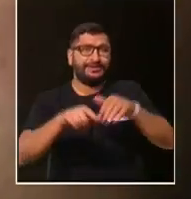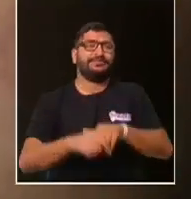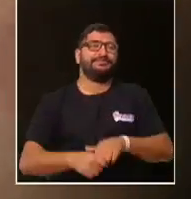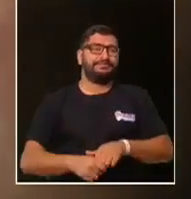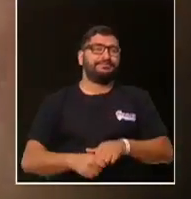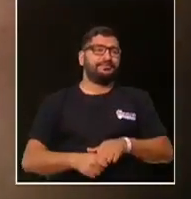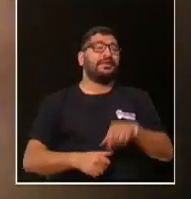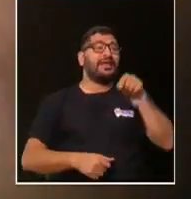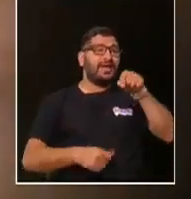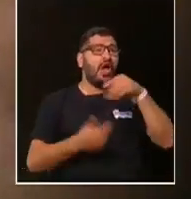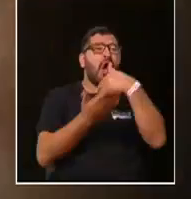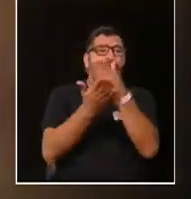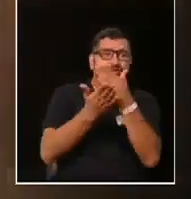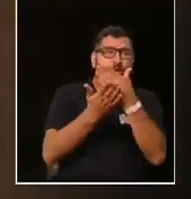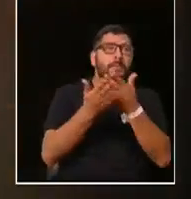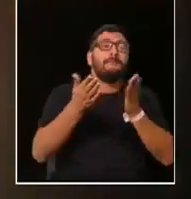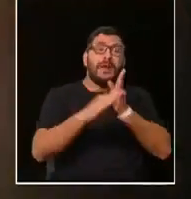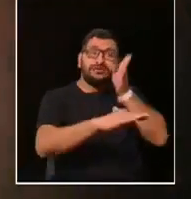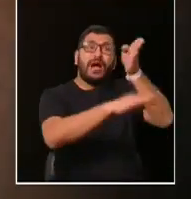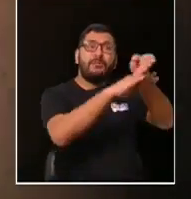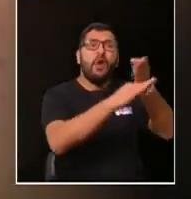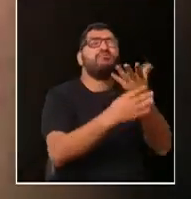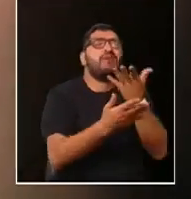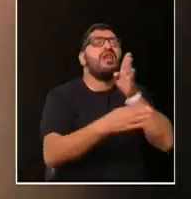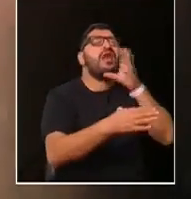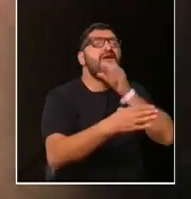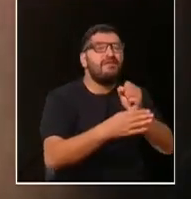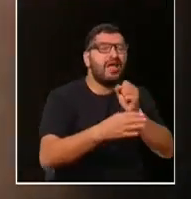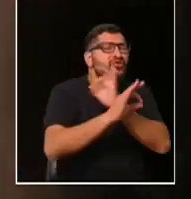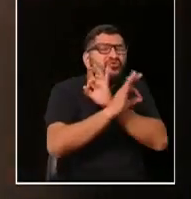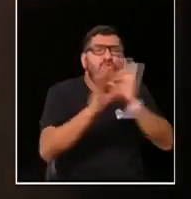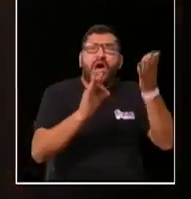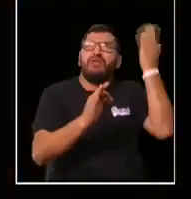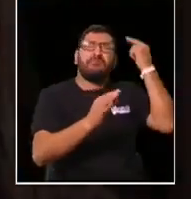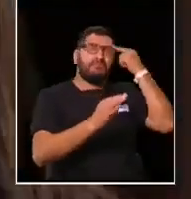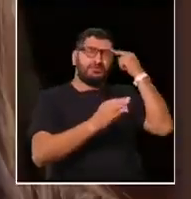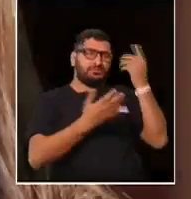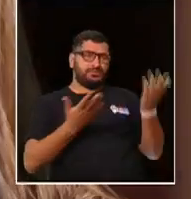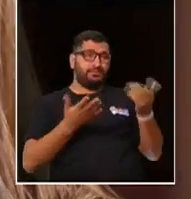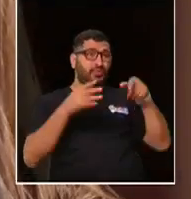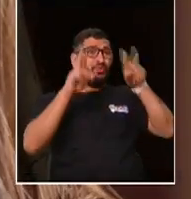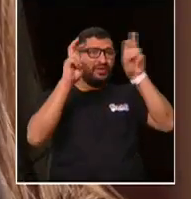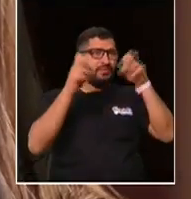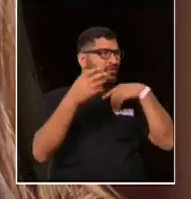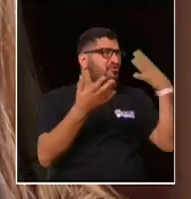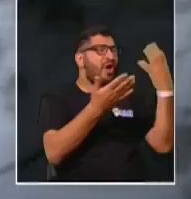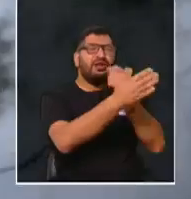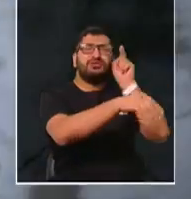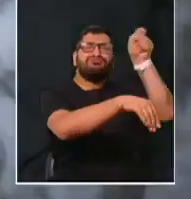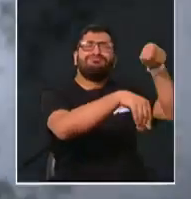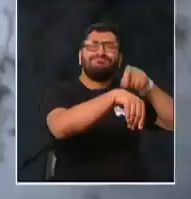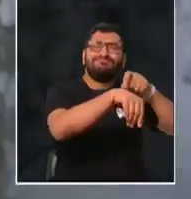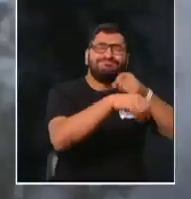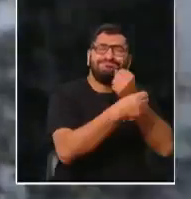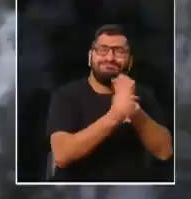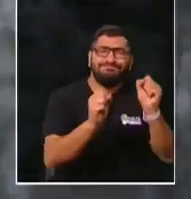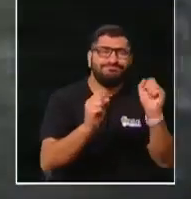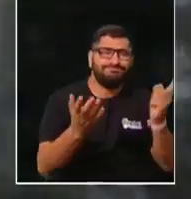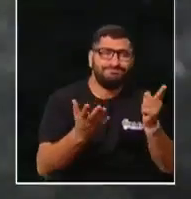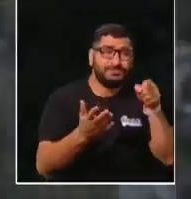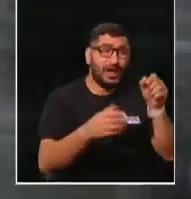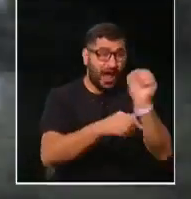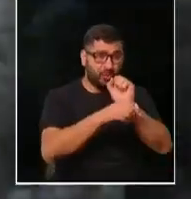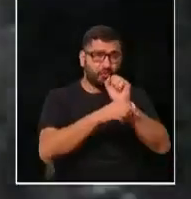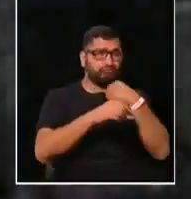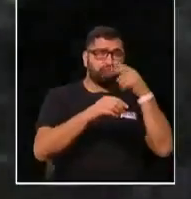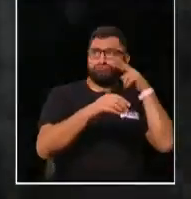del 2017. Organizamos todo para pasarnos toda una Navidad allá, porque nunca lo habíamos hecho. Y no alcanzamos a llegar, po. Un